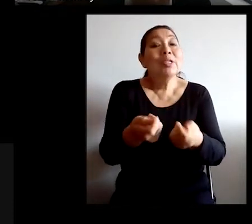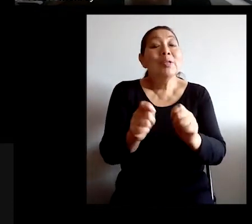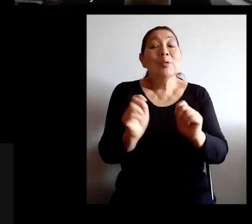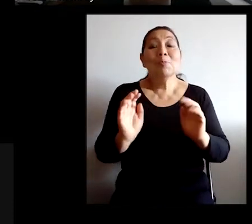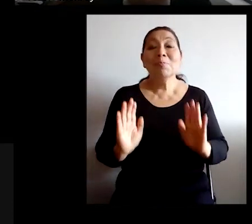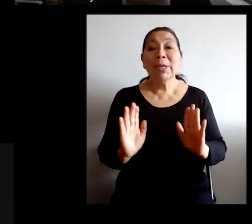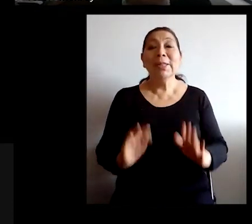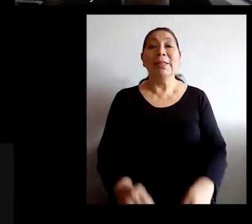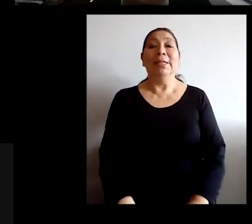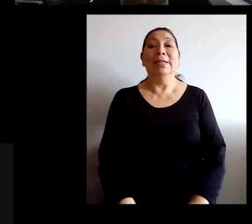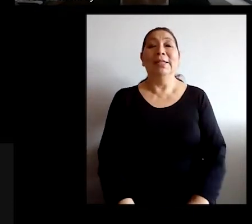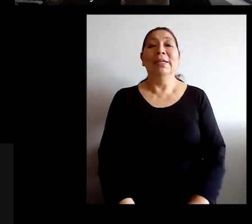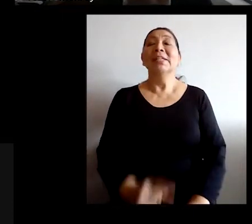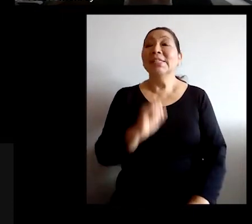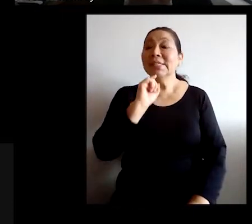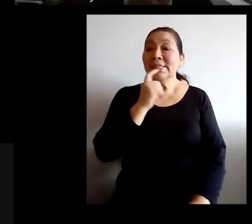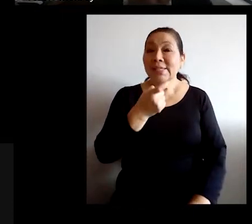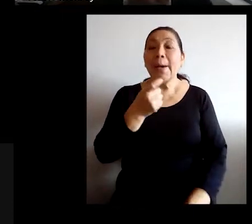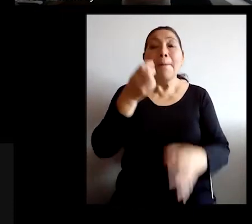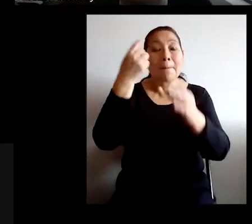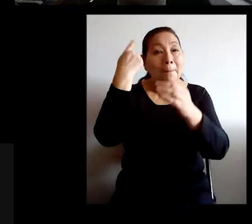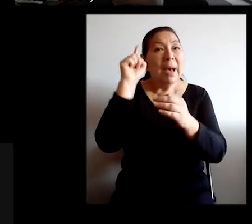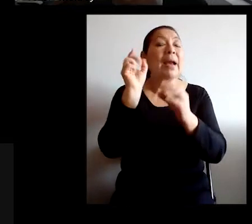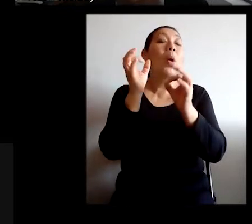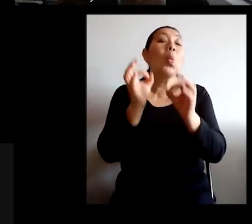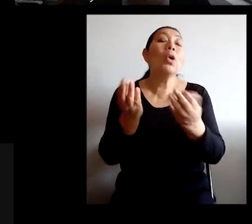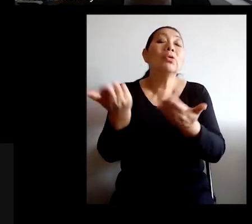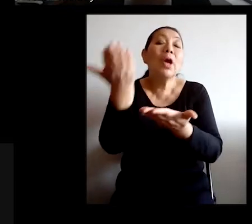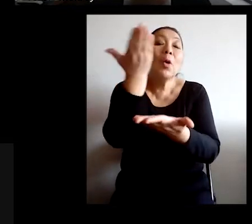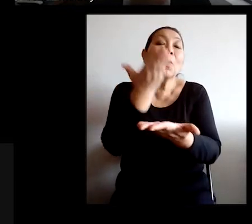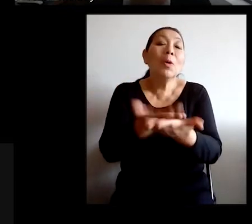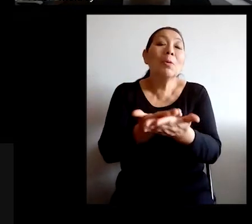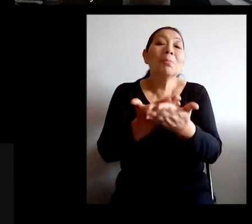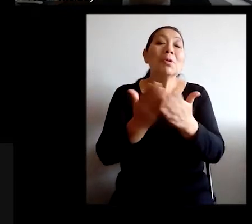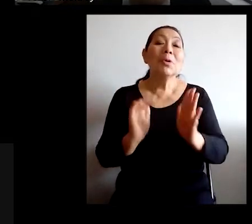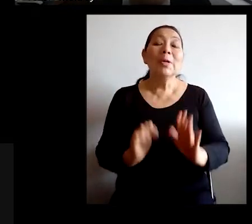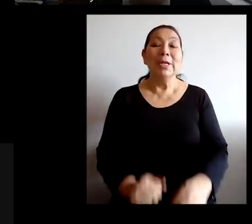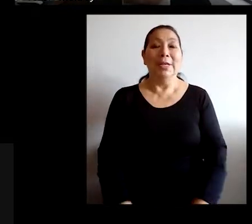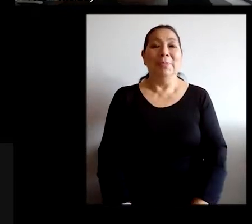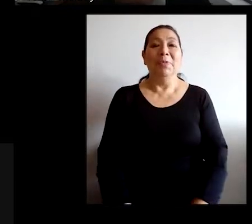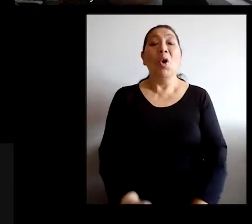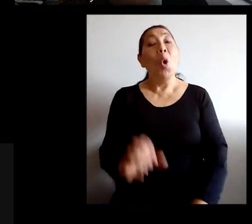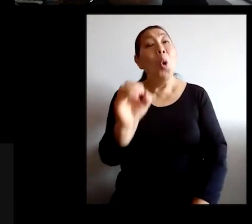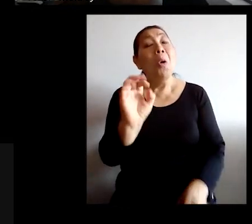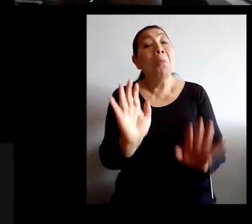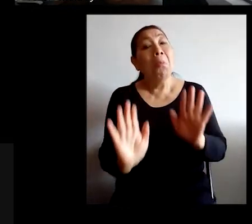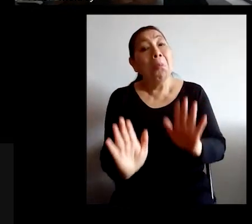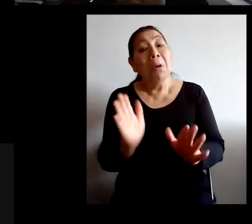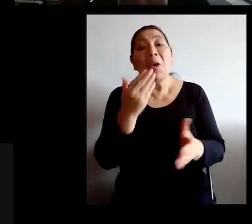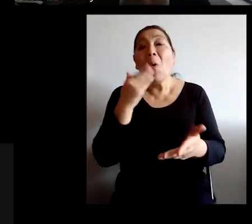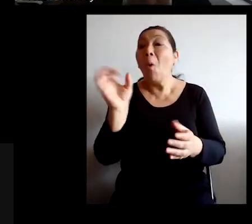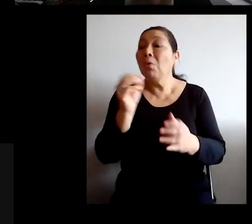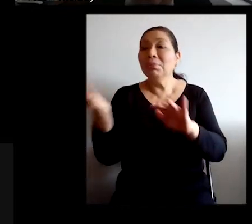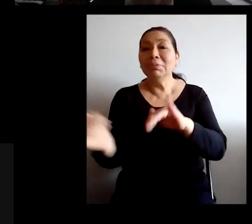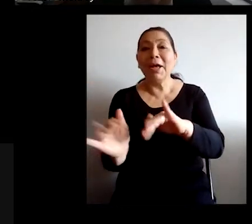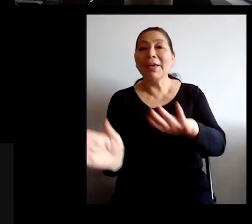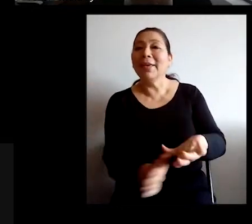suspende, sea para definir cuál se acumula, o tal vez cuál se archiva.